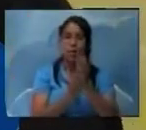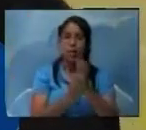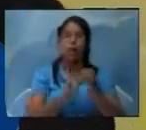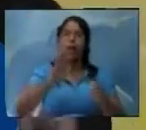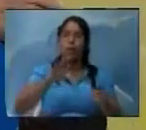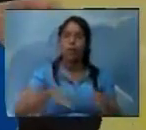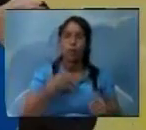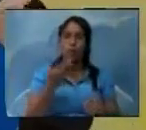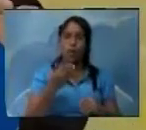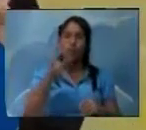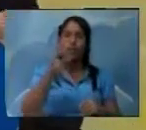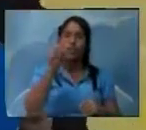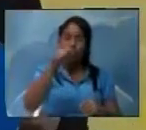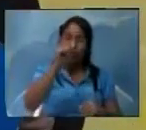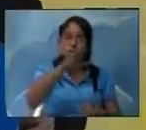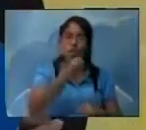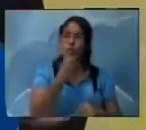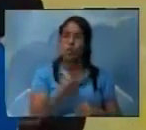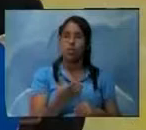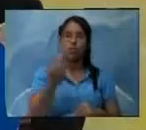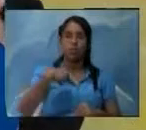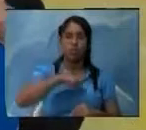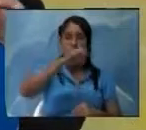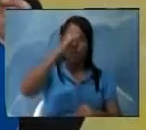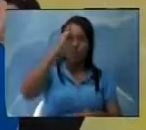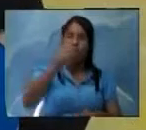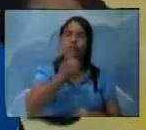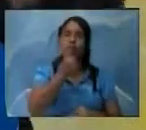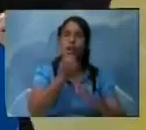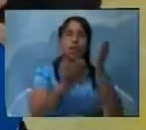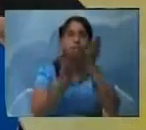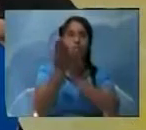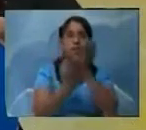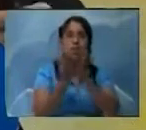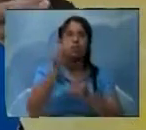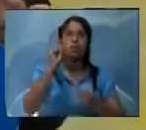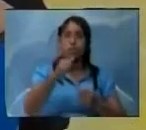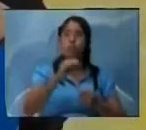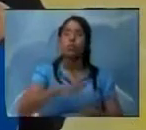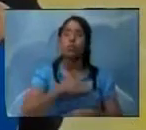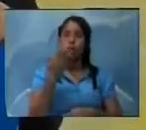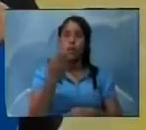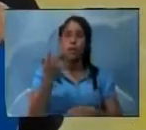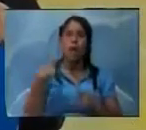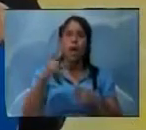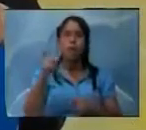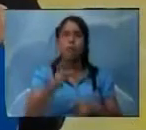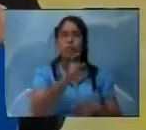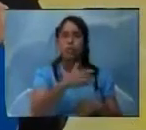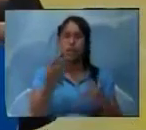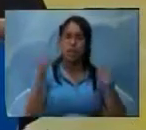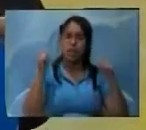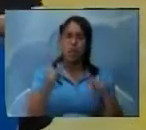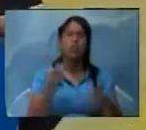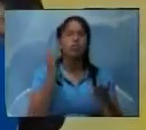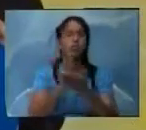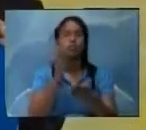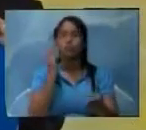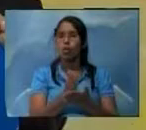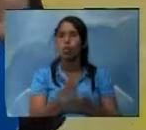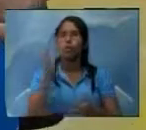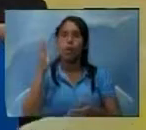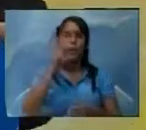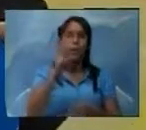puede. Eso sí está bueno. Nuestro Dios, a quien le servimos, puede. Hay personas que hoy todavía ven